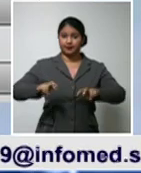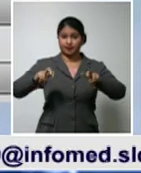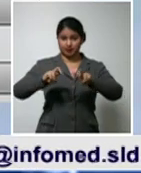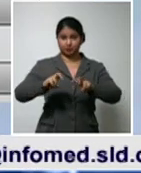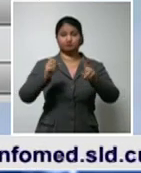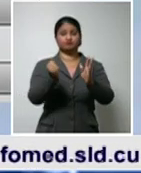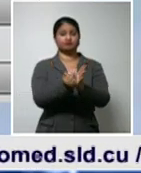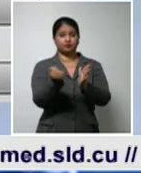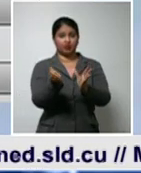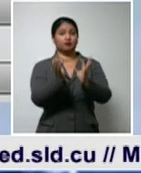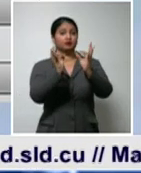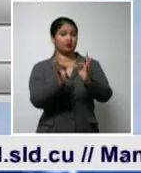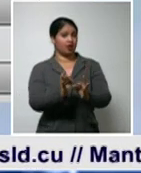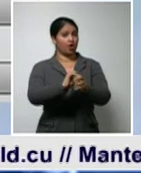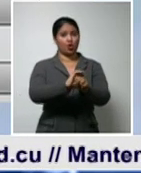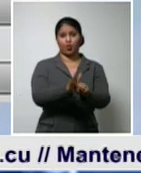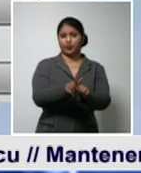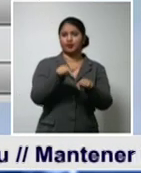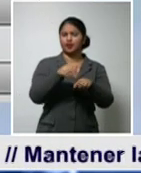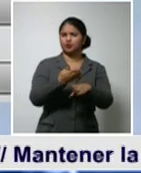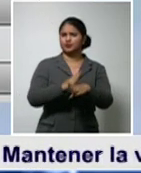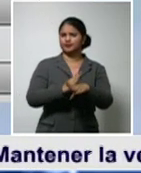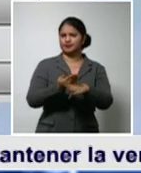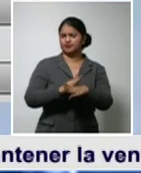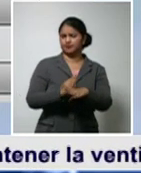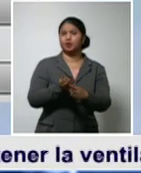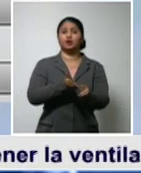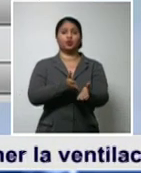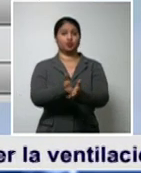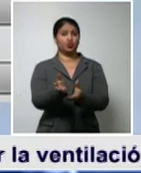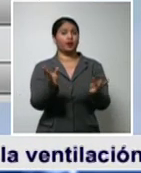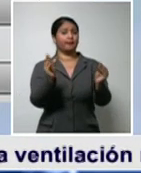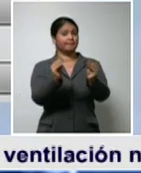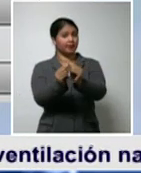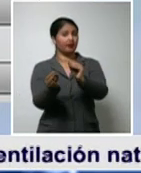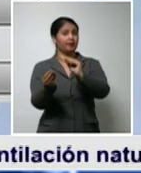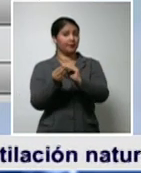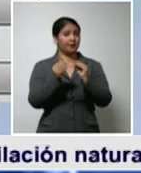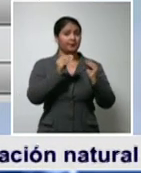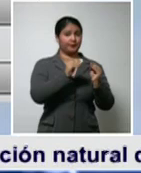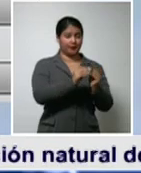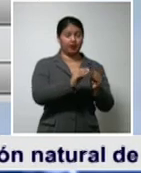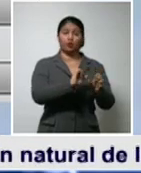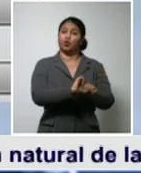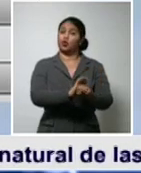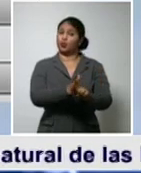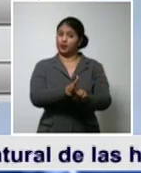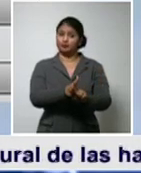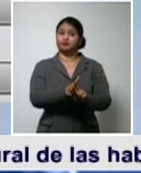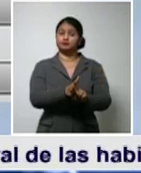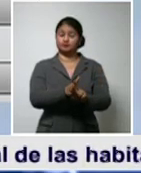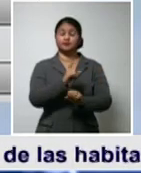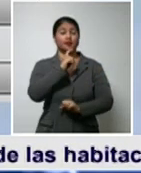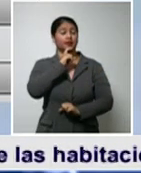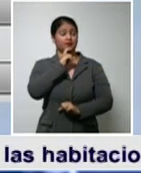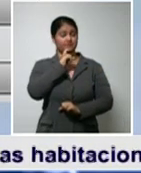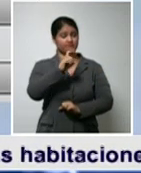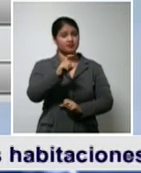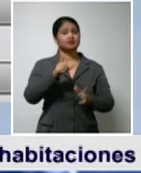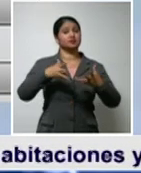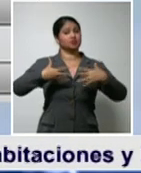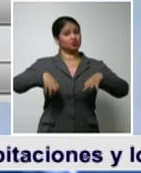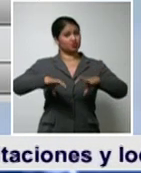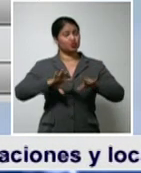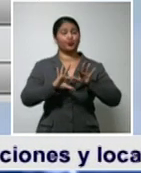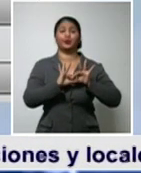positivas, indicador que habla de la transmisión que tenemos en muchos territorios. Y